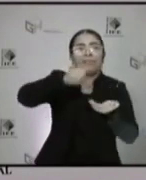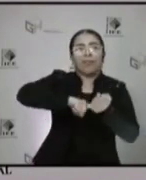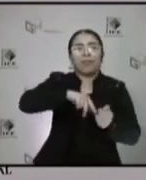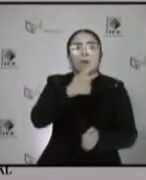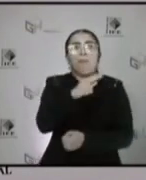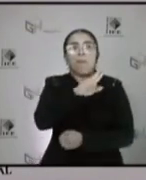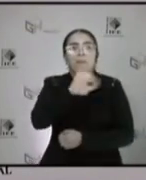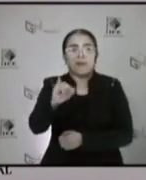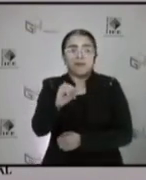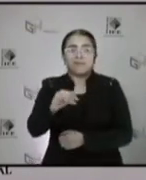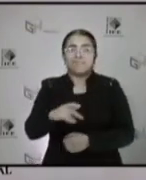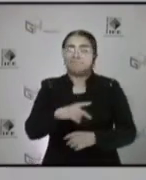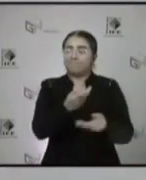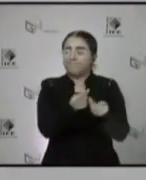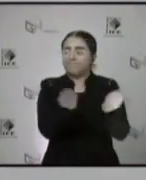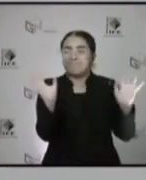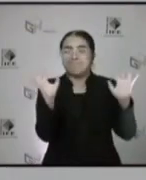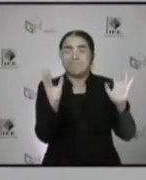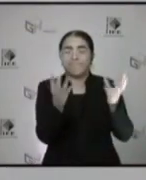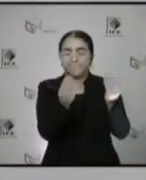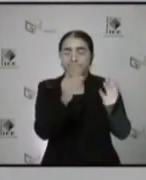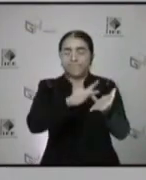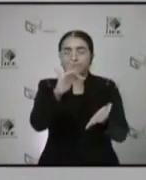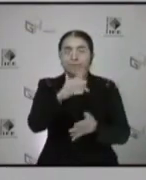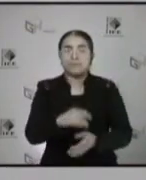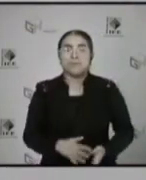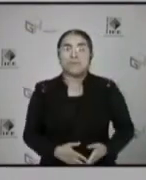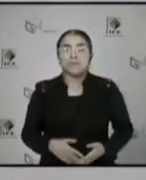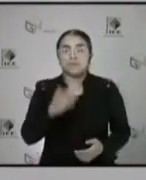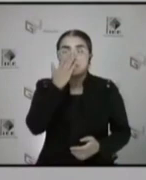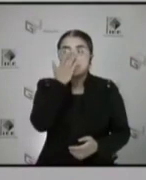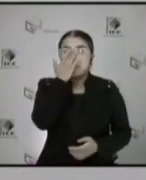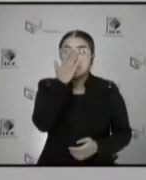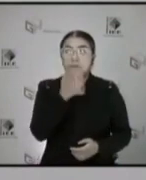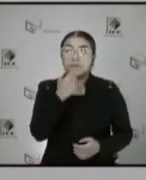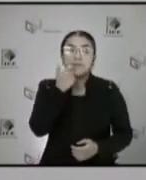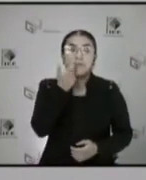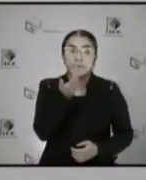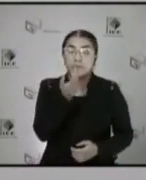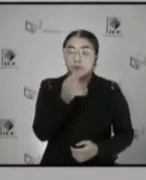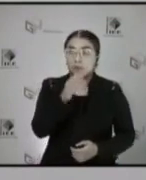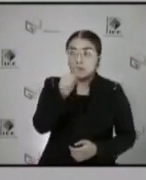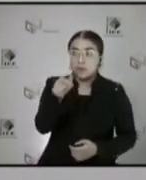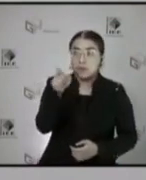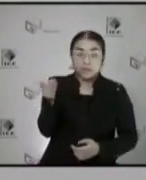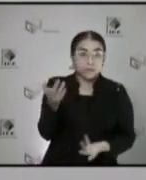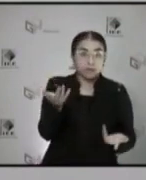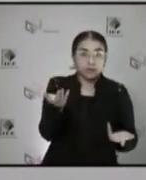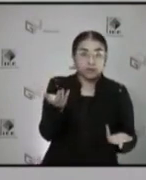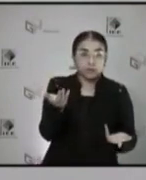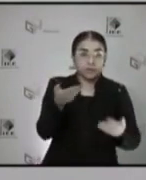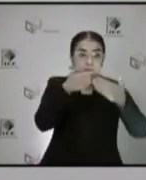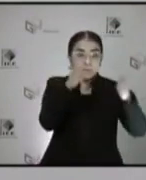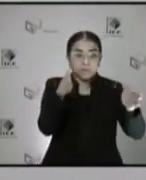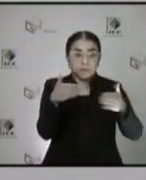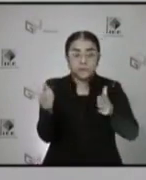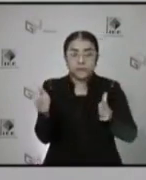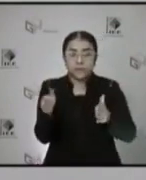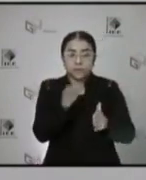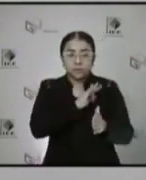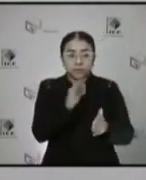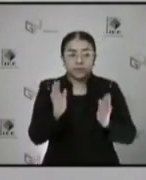estado. Muchas gracias. Gracias. ¿Quieren hacer uso de la palabra? Todavía tienen tiempo en este espacio de Contrarrepúblicas.